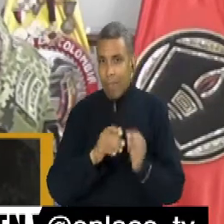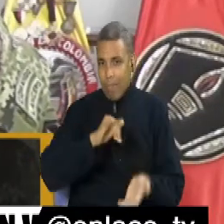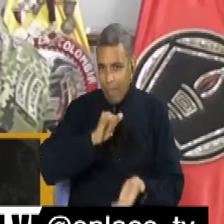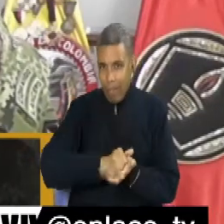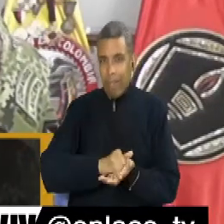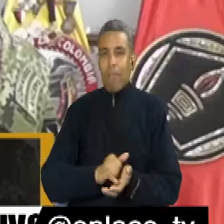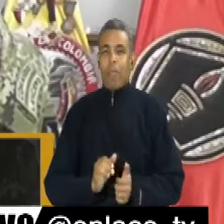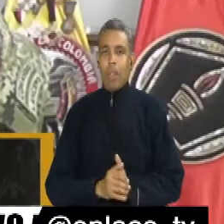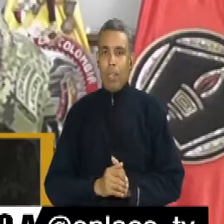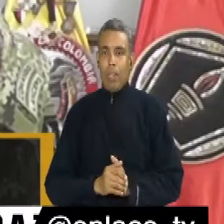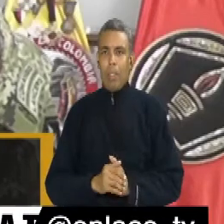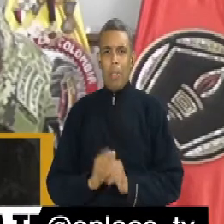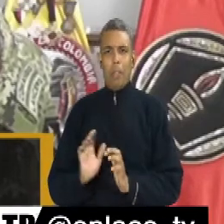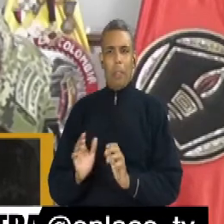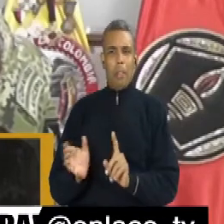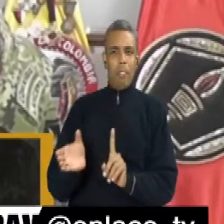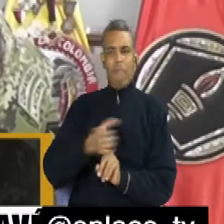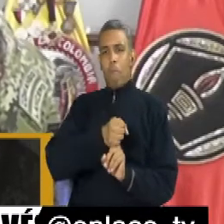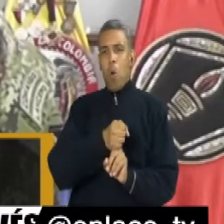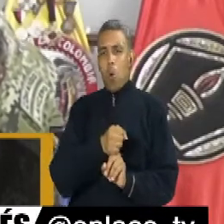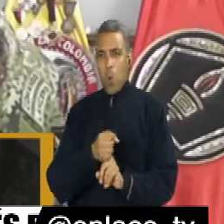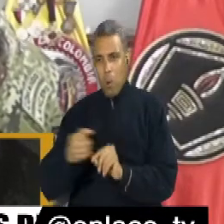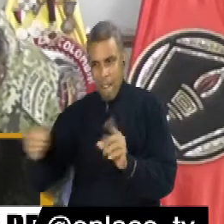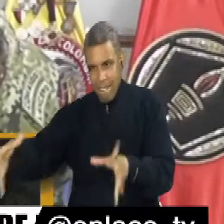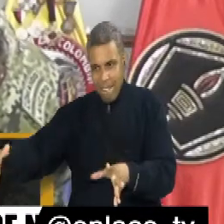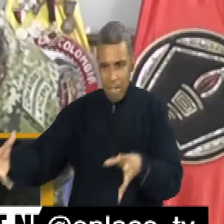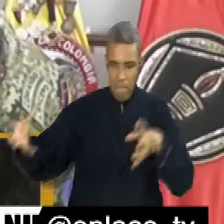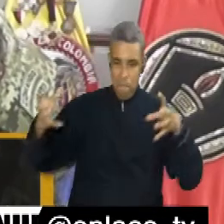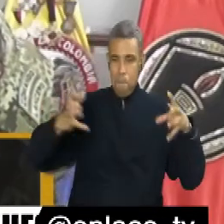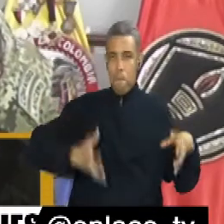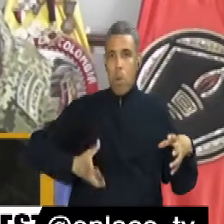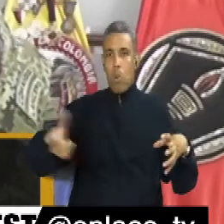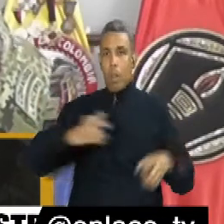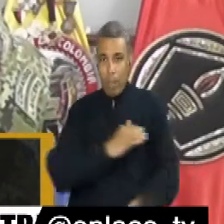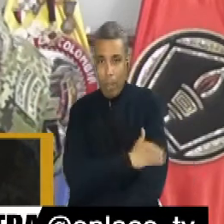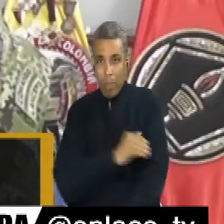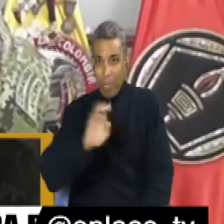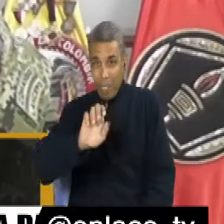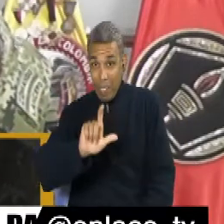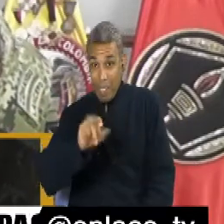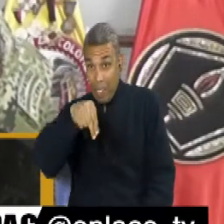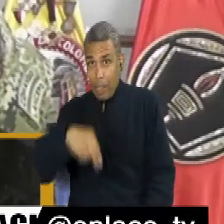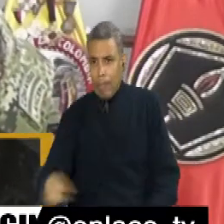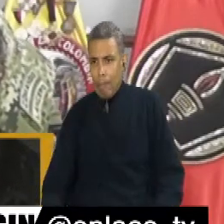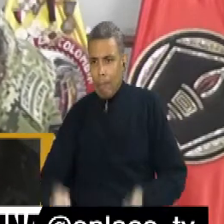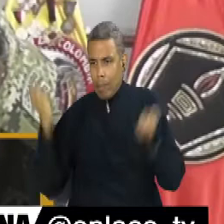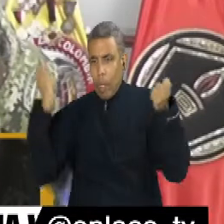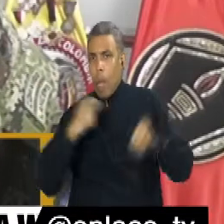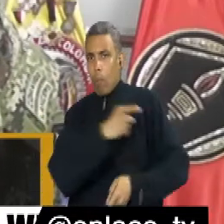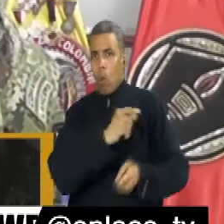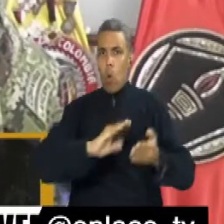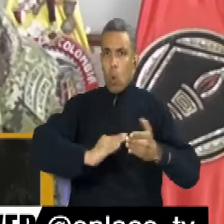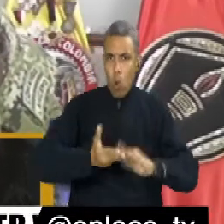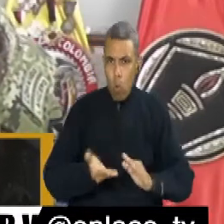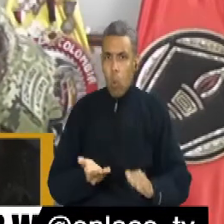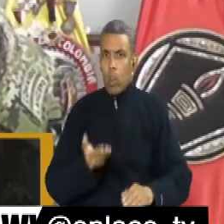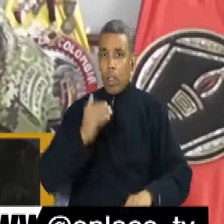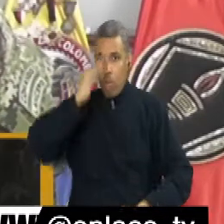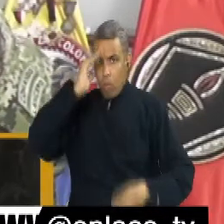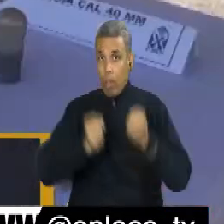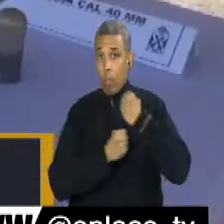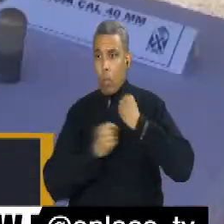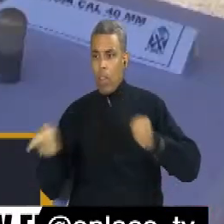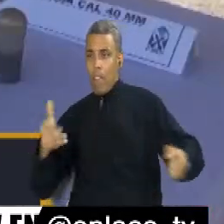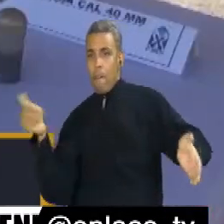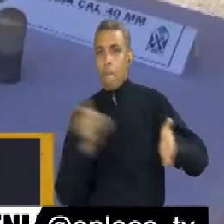de esta estructura, debilitando su accionar y evitando acciones terroristas contra la comunidad y la fuerza